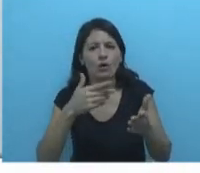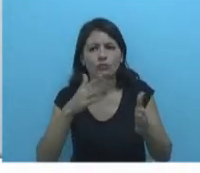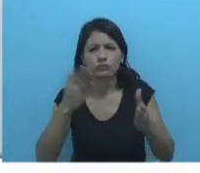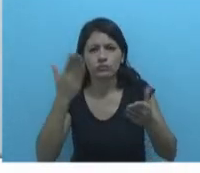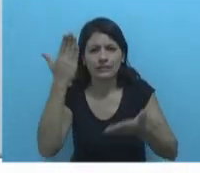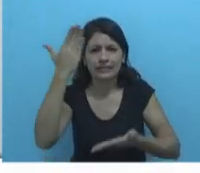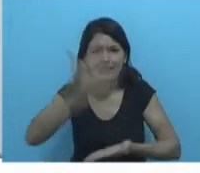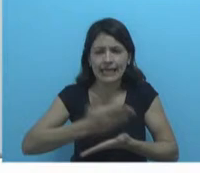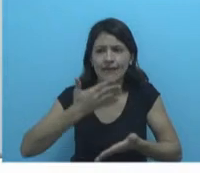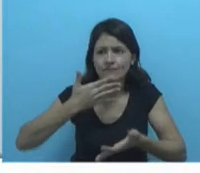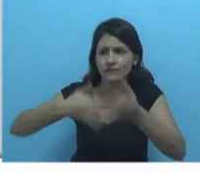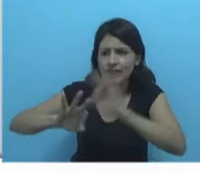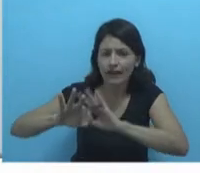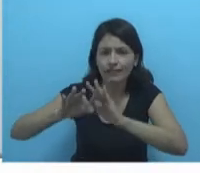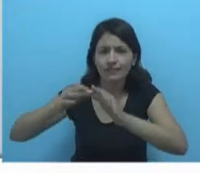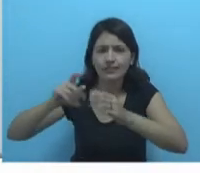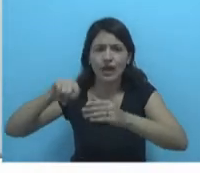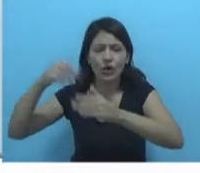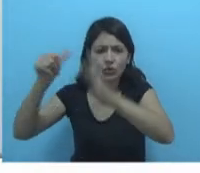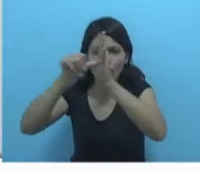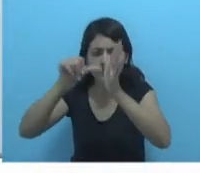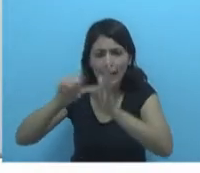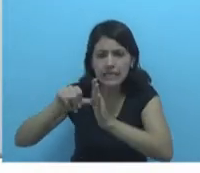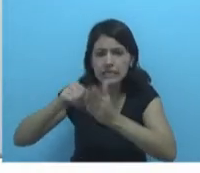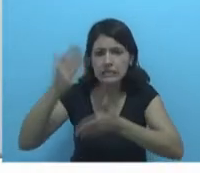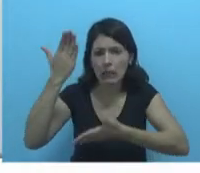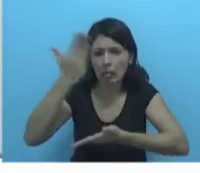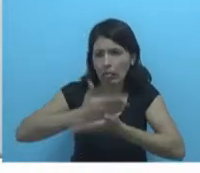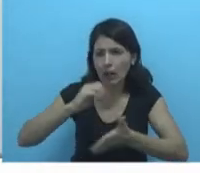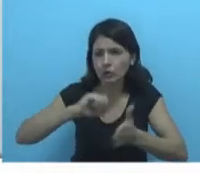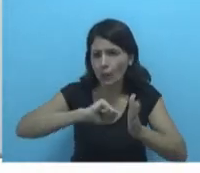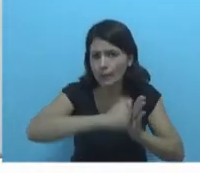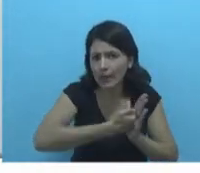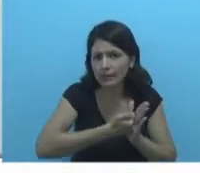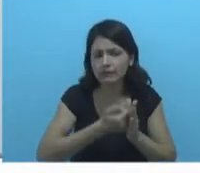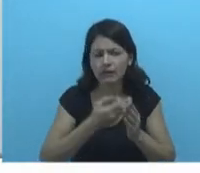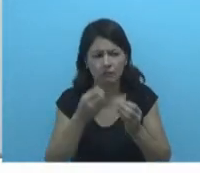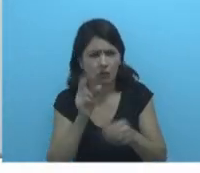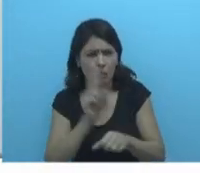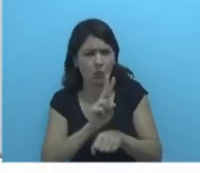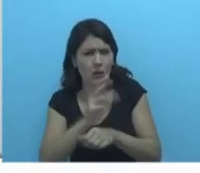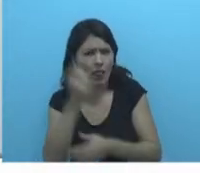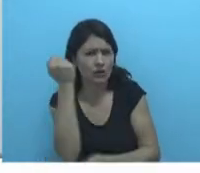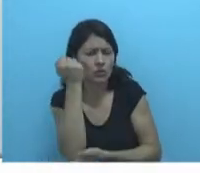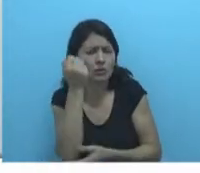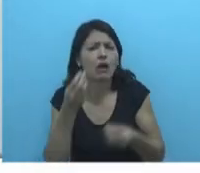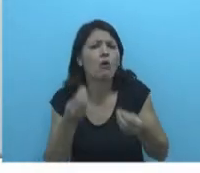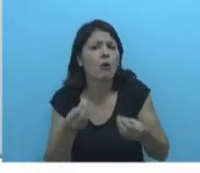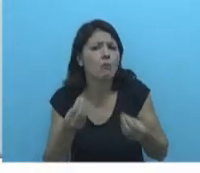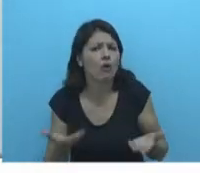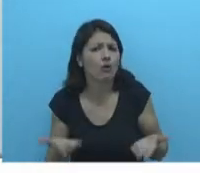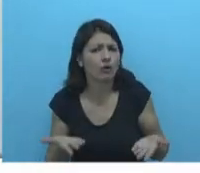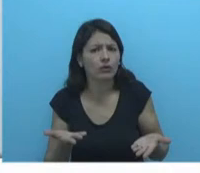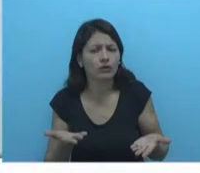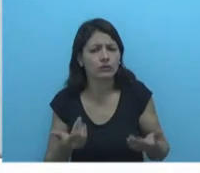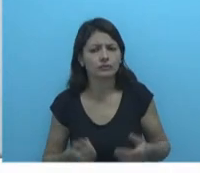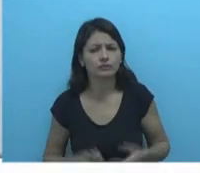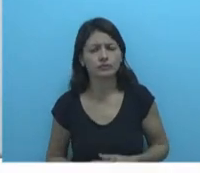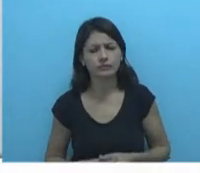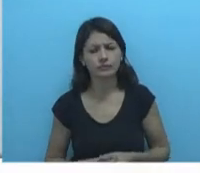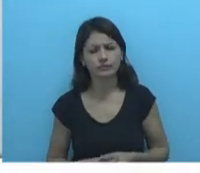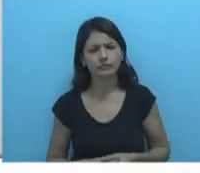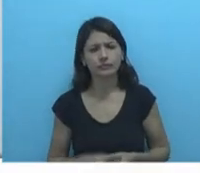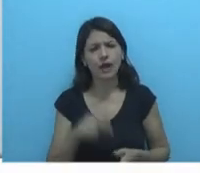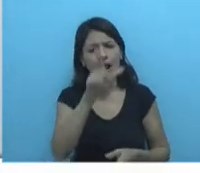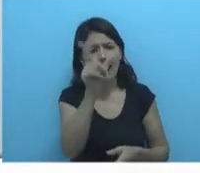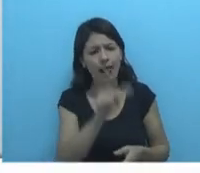economía argentina en momentos en que son tan necesarios los ingresos de divisas por exportaciones. La